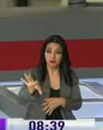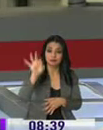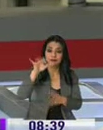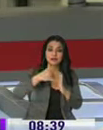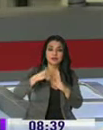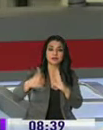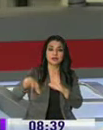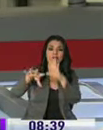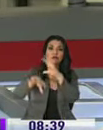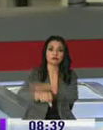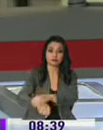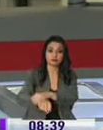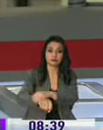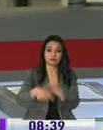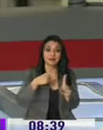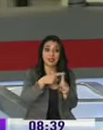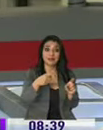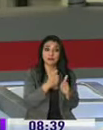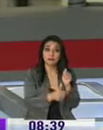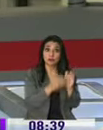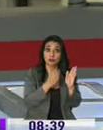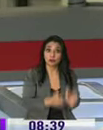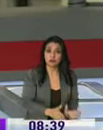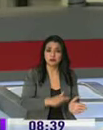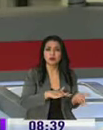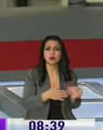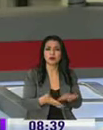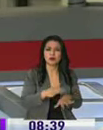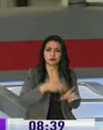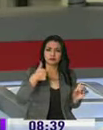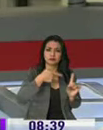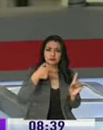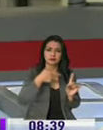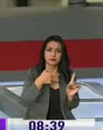ex deportista fue asesinado con varios impactos de bala.